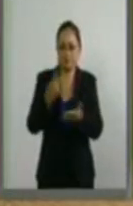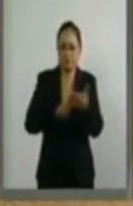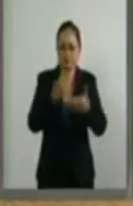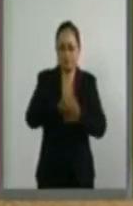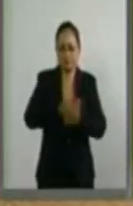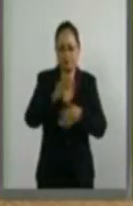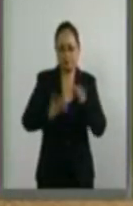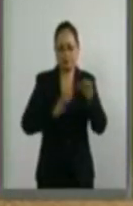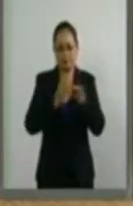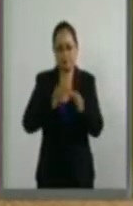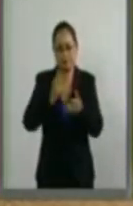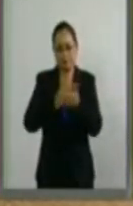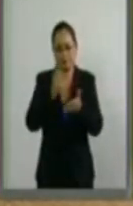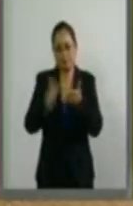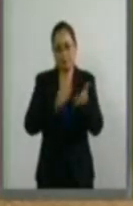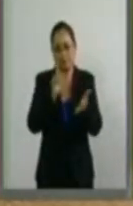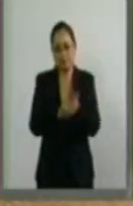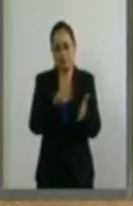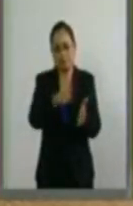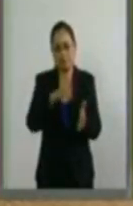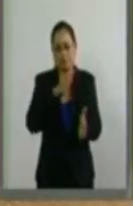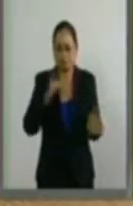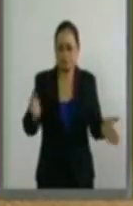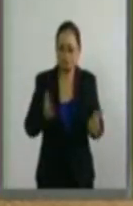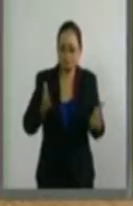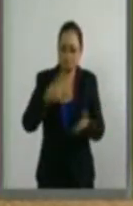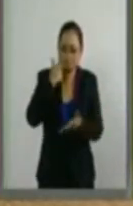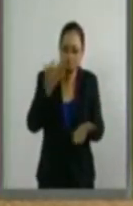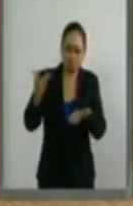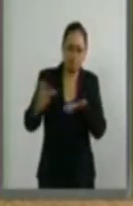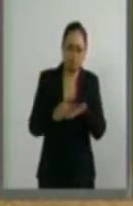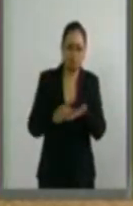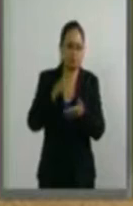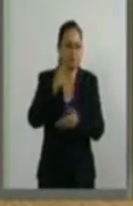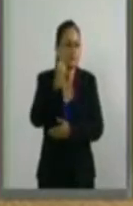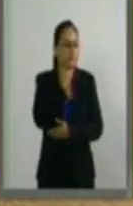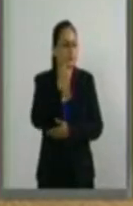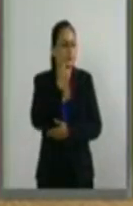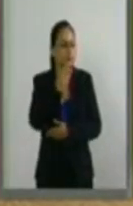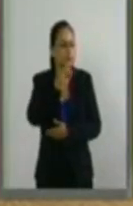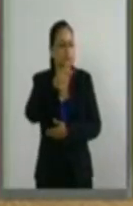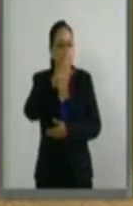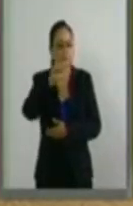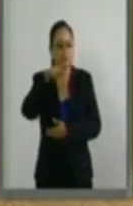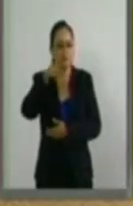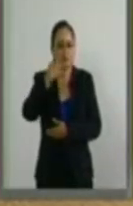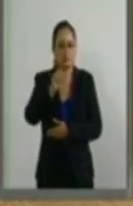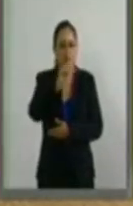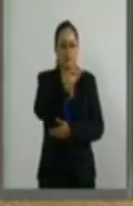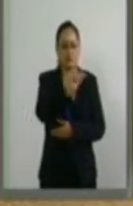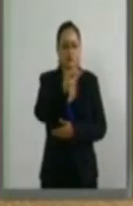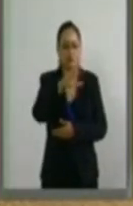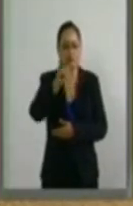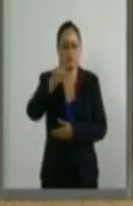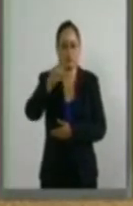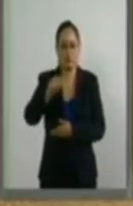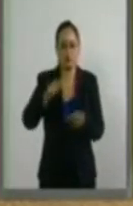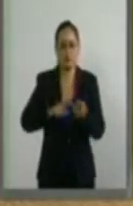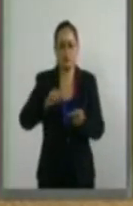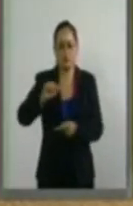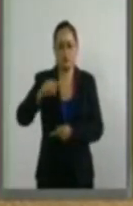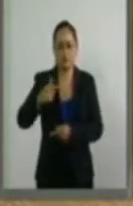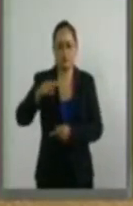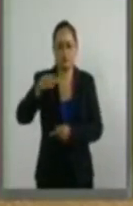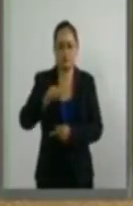de decreto e impulsaron su elaboración: la senadora Blanca Alcalá, la senadora Angélica de